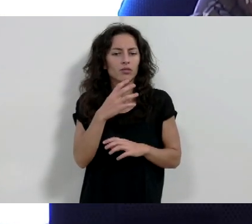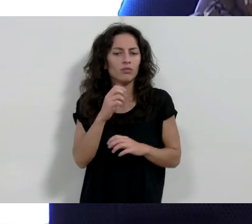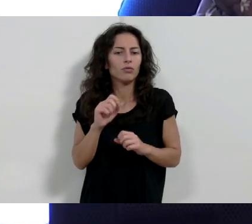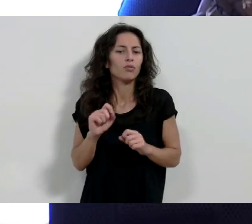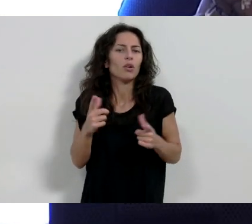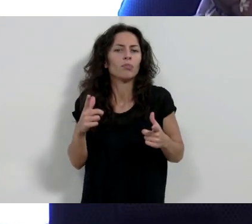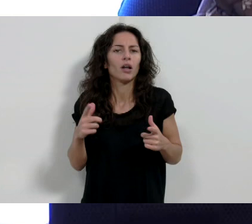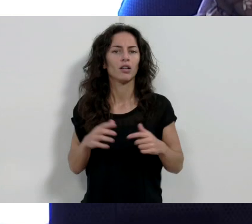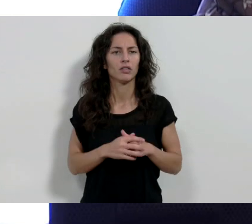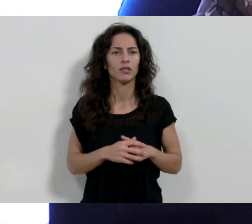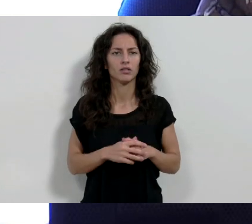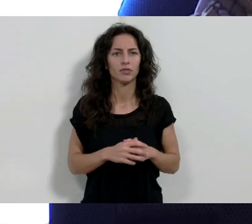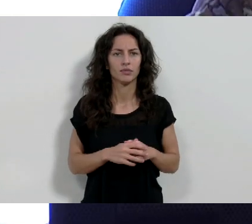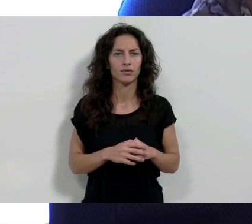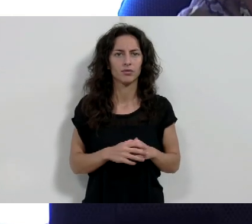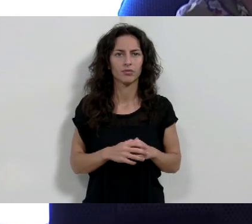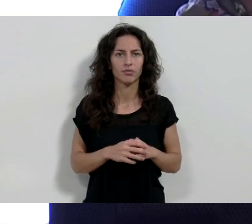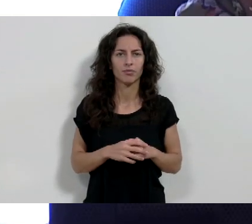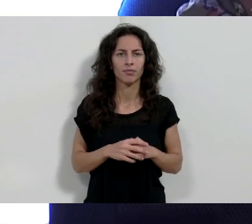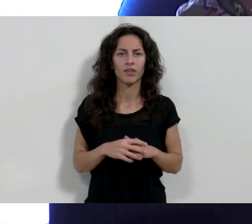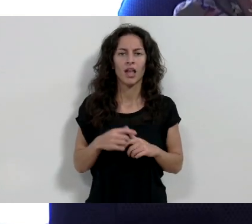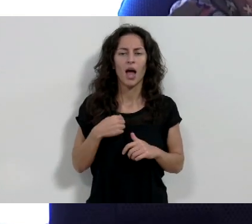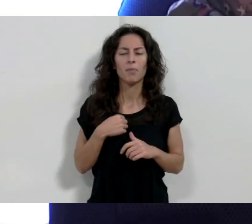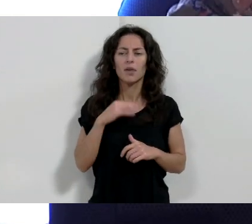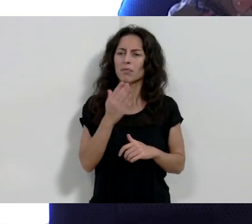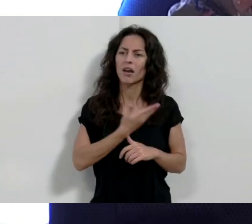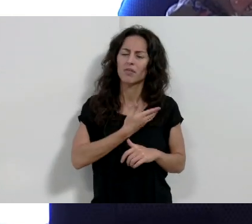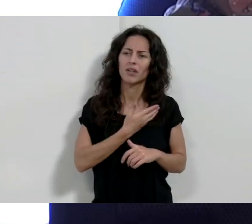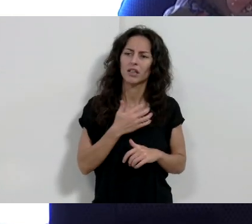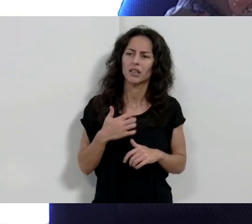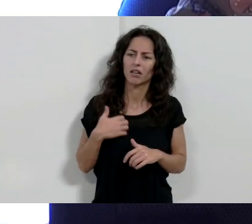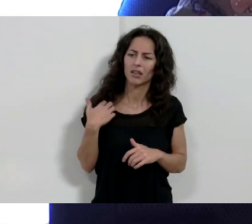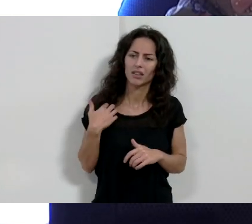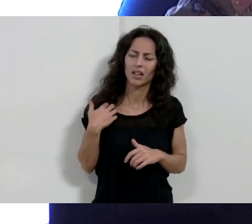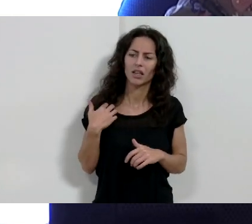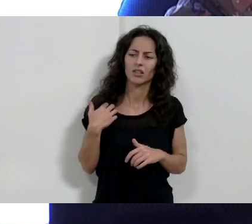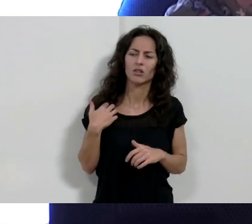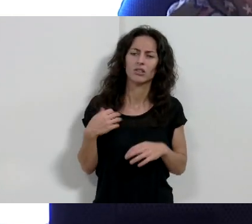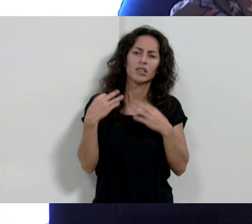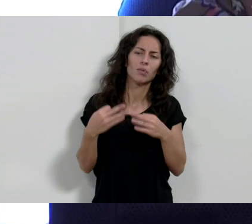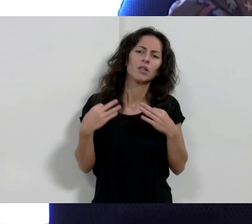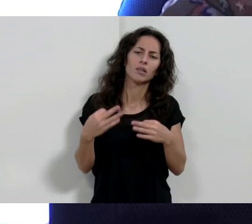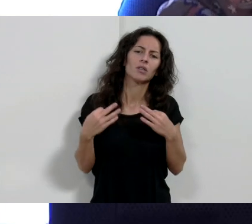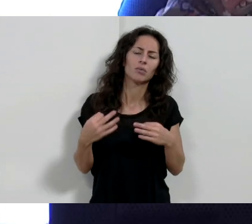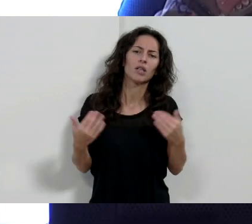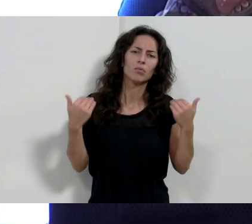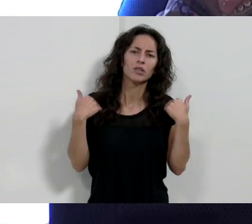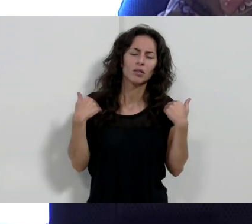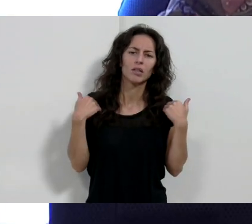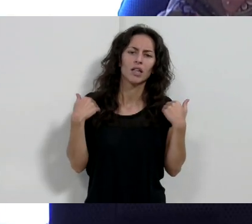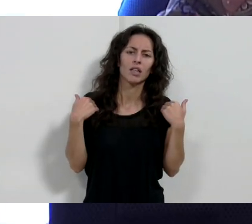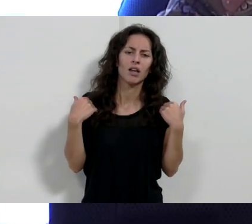Miren, me hace mucho daño que estén apelando siempre al civismo ciudadano y a que la gente no es